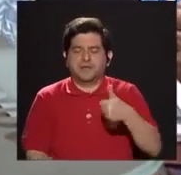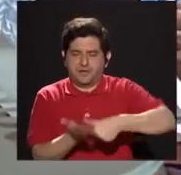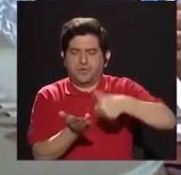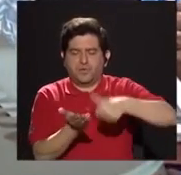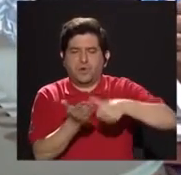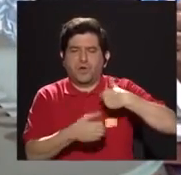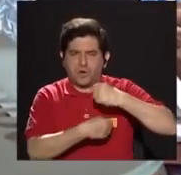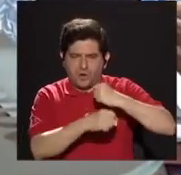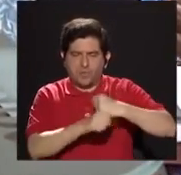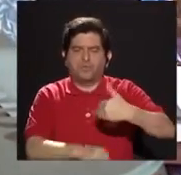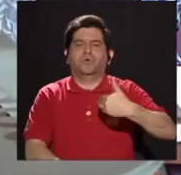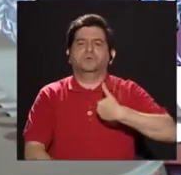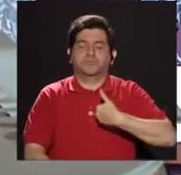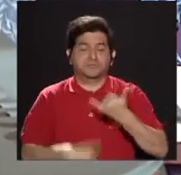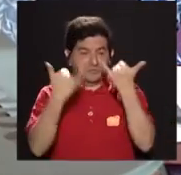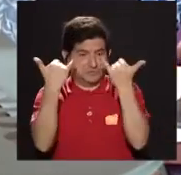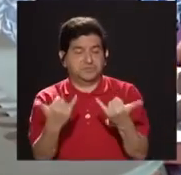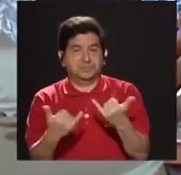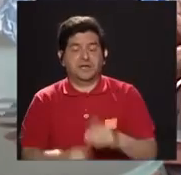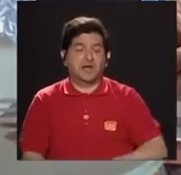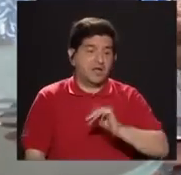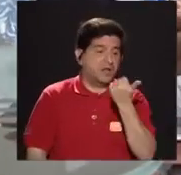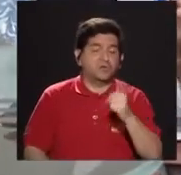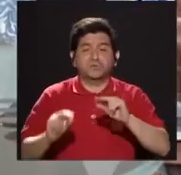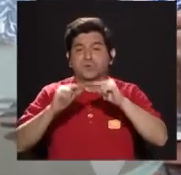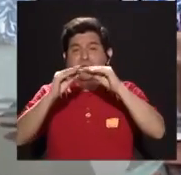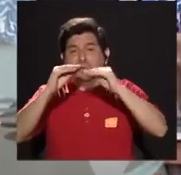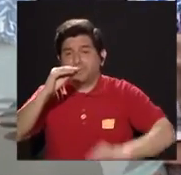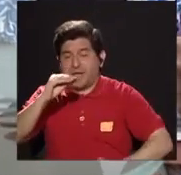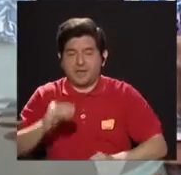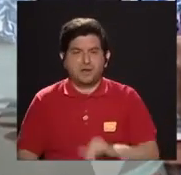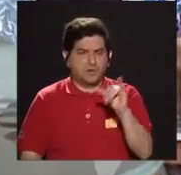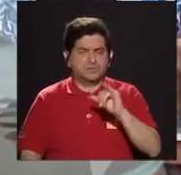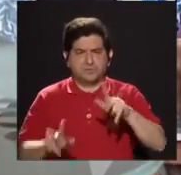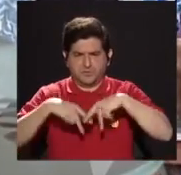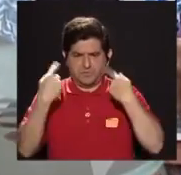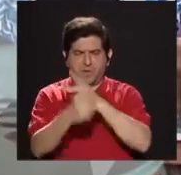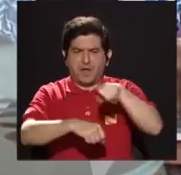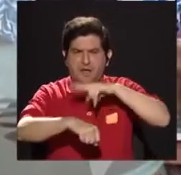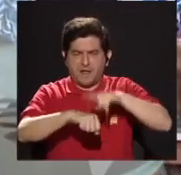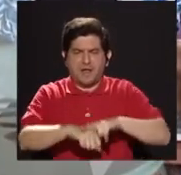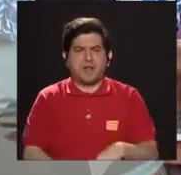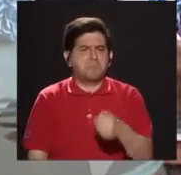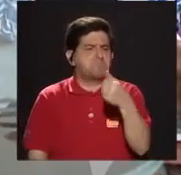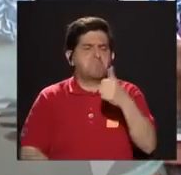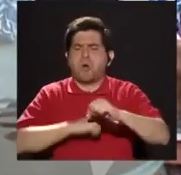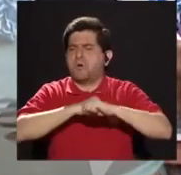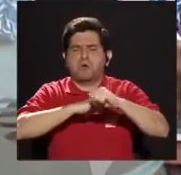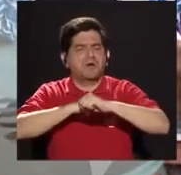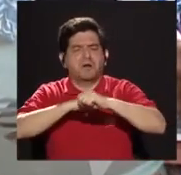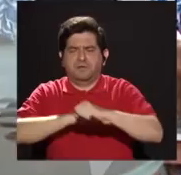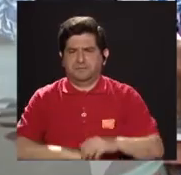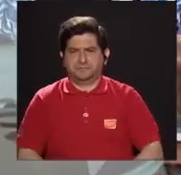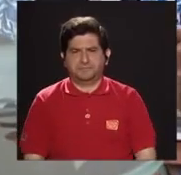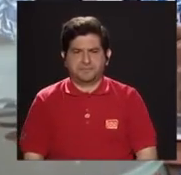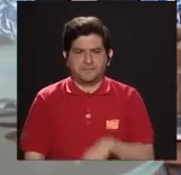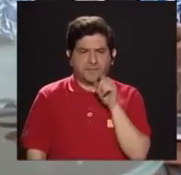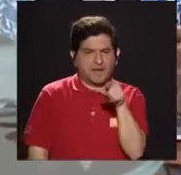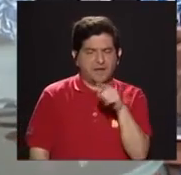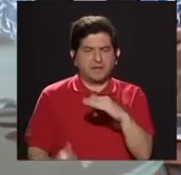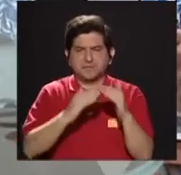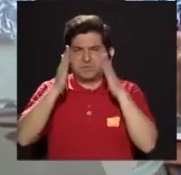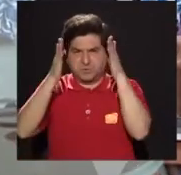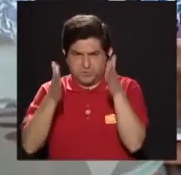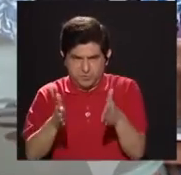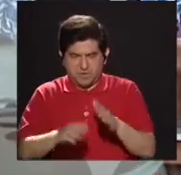Entonces, ya ellos mismos tienen menos. Vimos igual de los partidos nacionales, vimos poca publicidad. Y eso hace que el